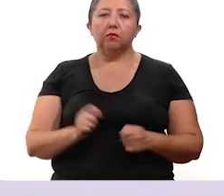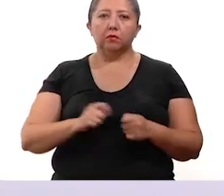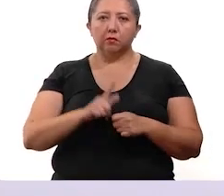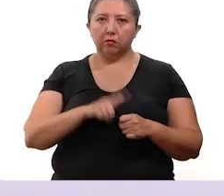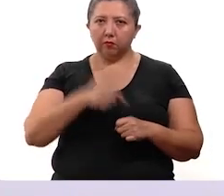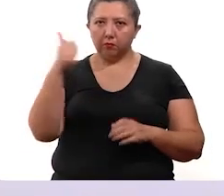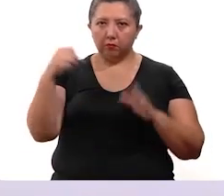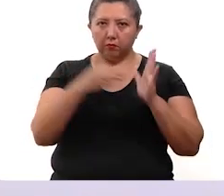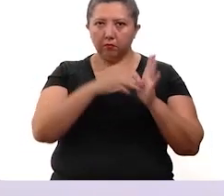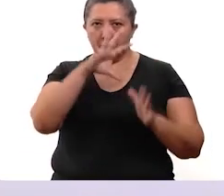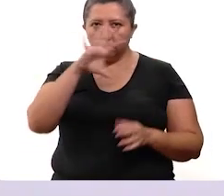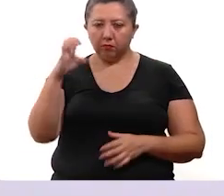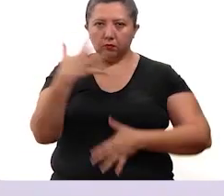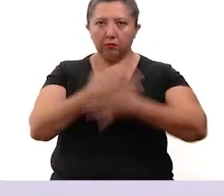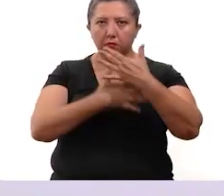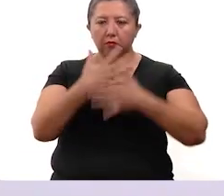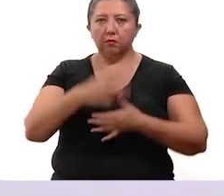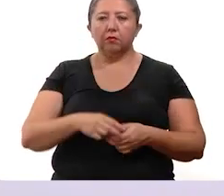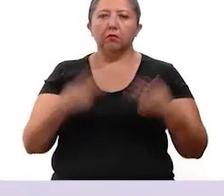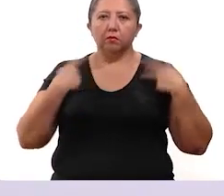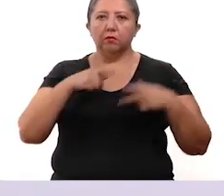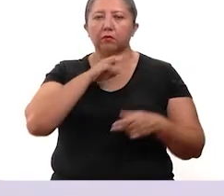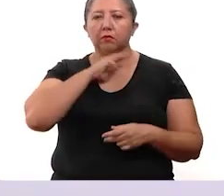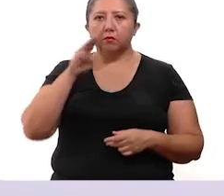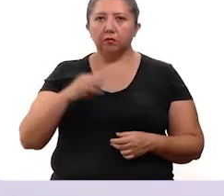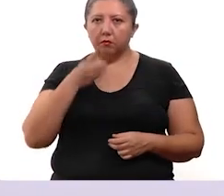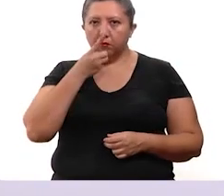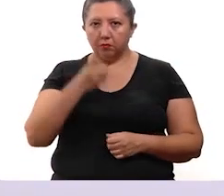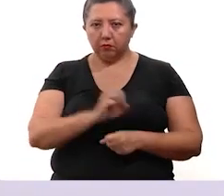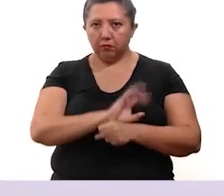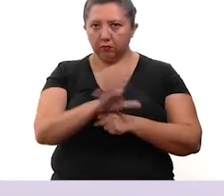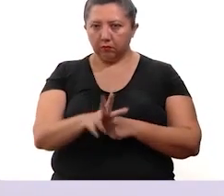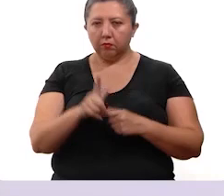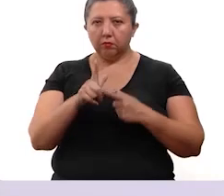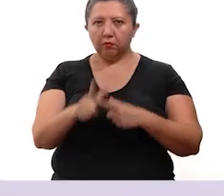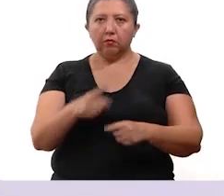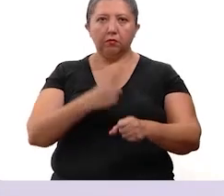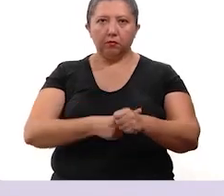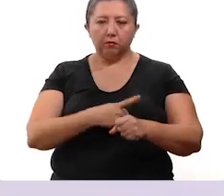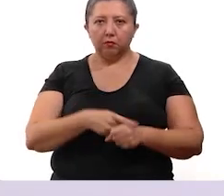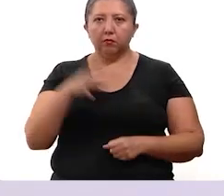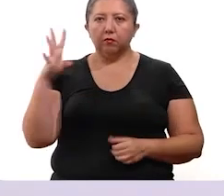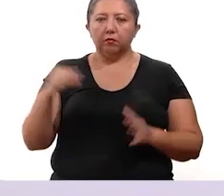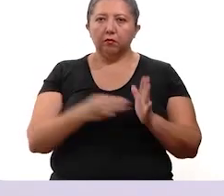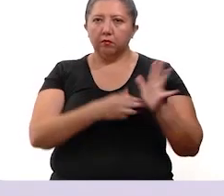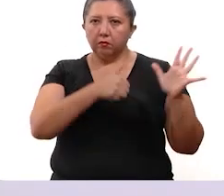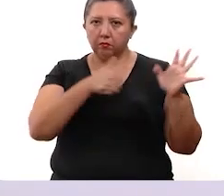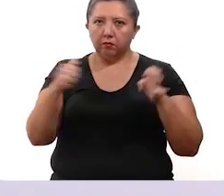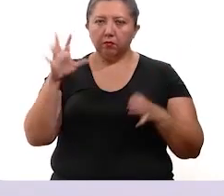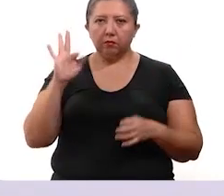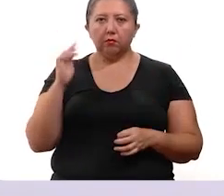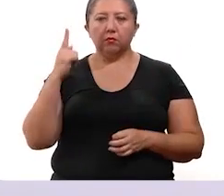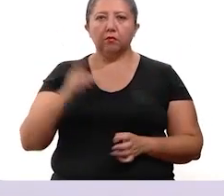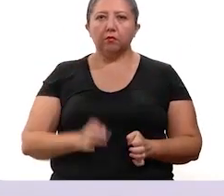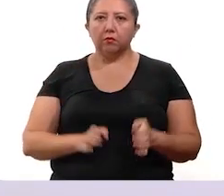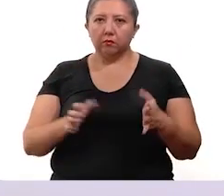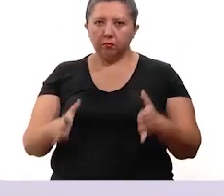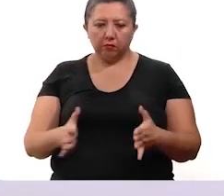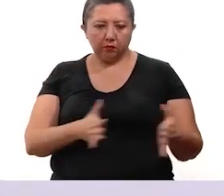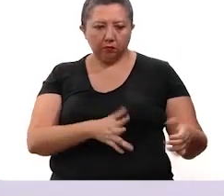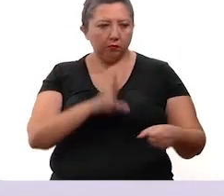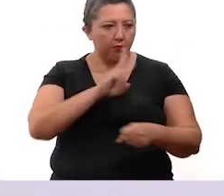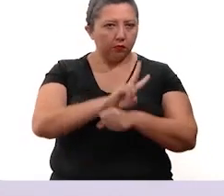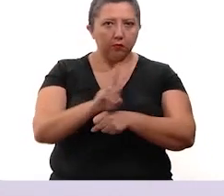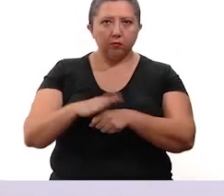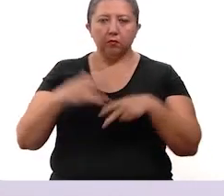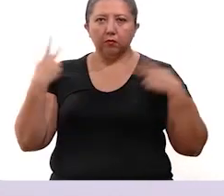son 6.515 las personas fallecidas a causa del coronavirus. De los casos activos, 4.641 están estables,